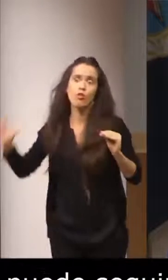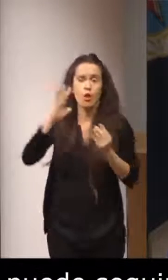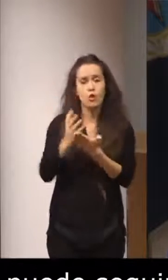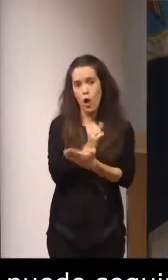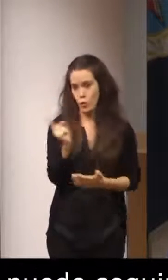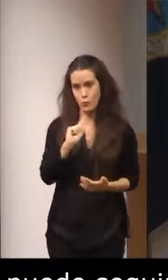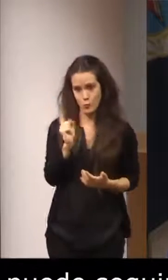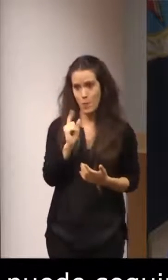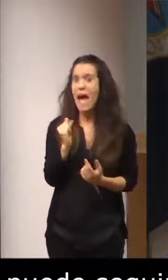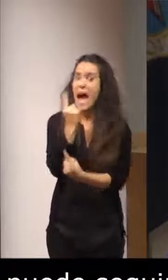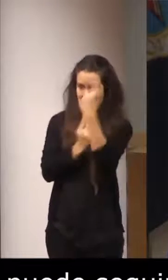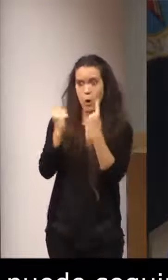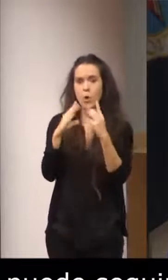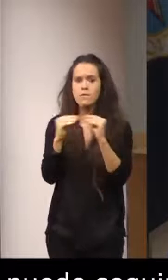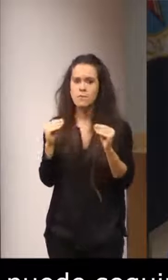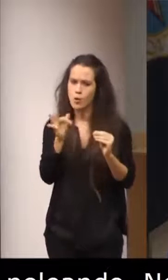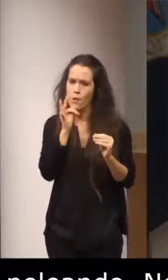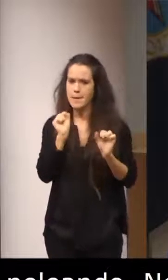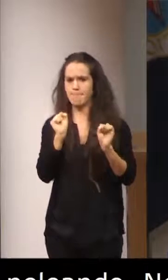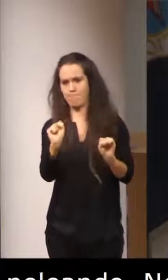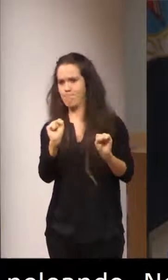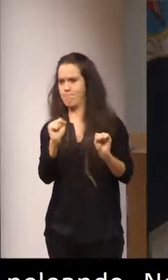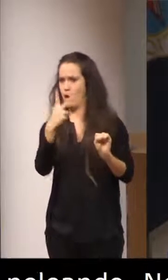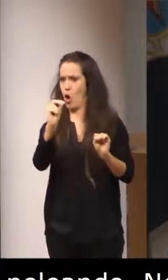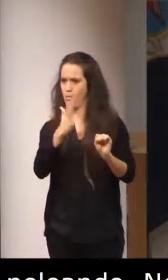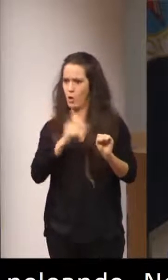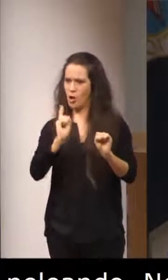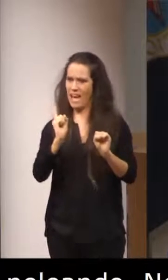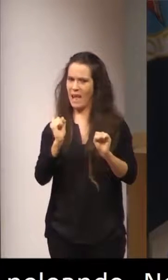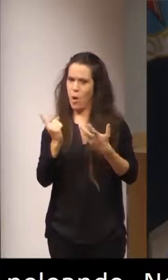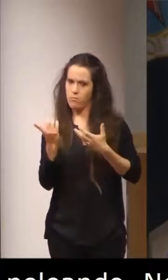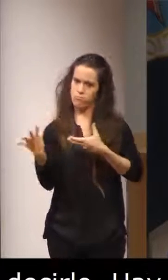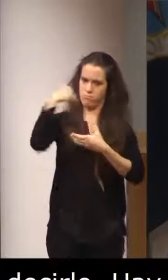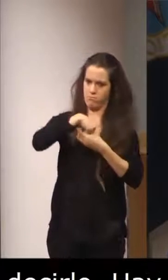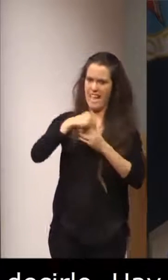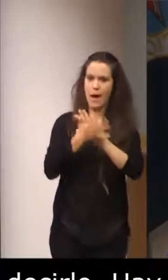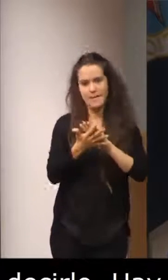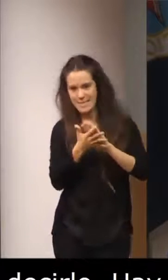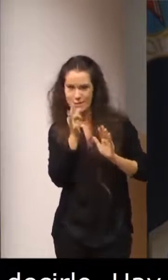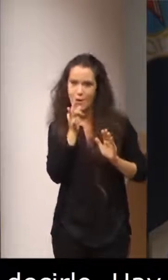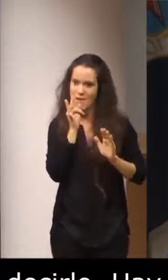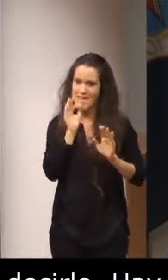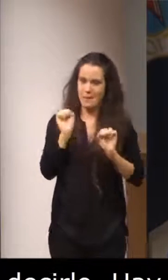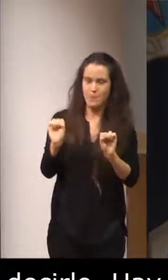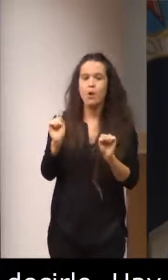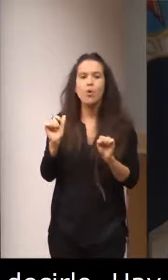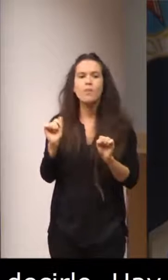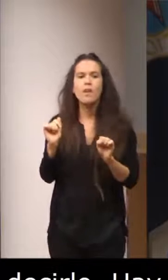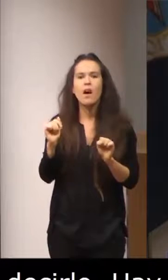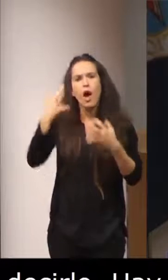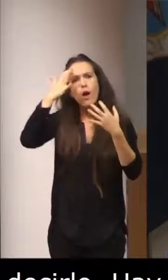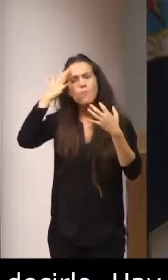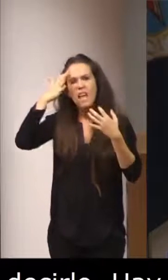universidad que también se niega, por decirlo, a integrar esta lengua de forma inconsciente, no lo digo de forma